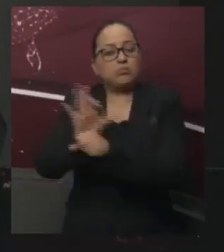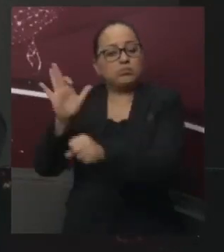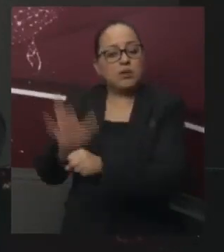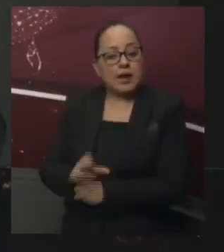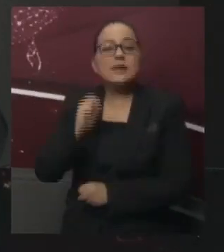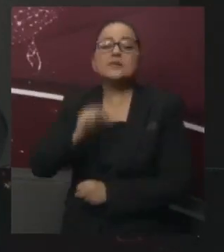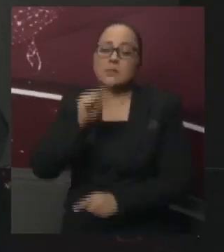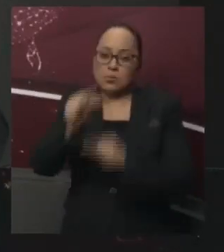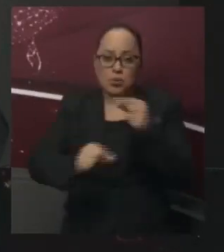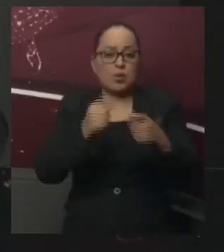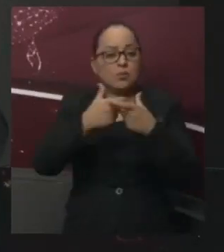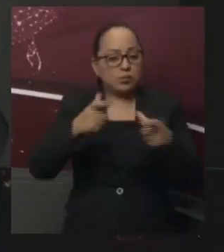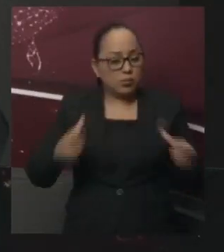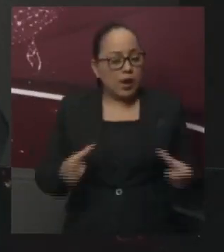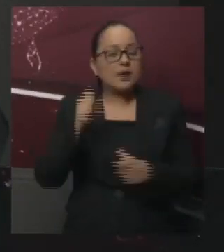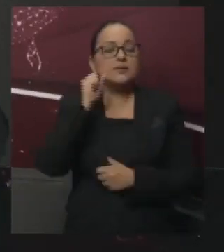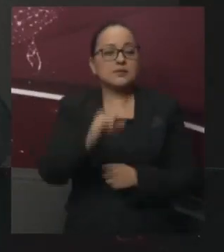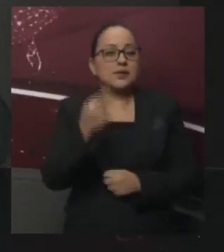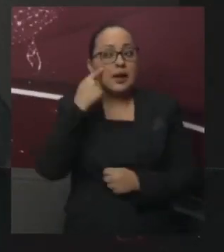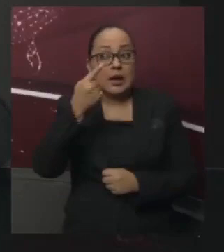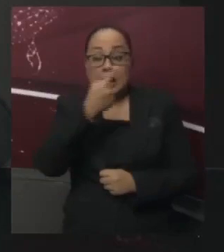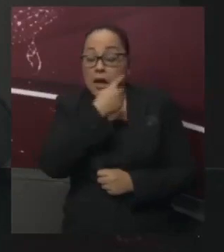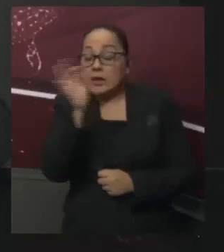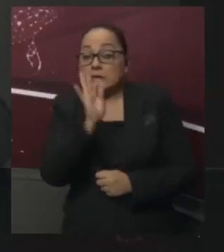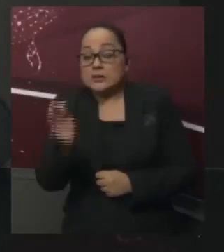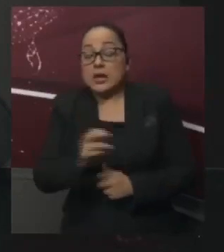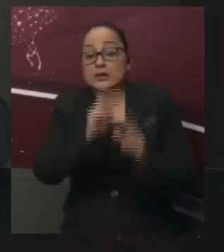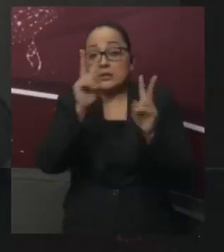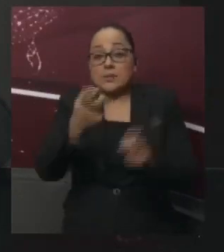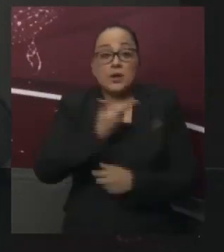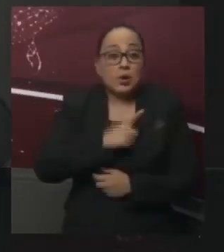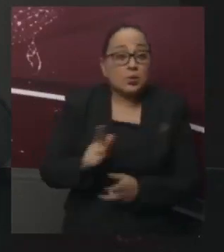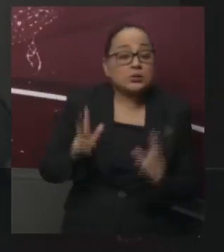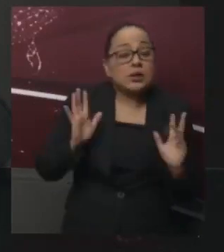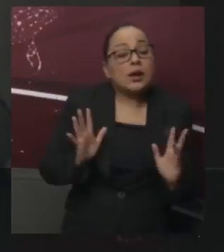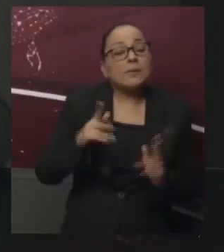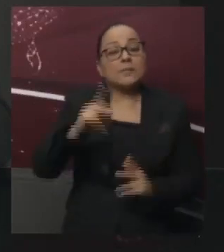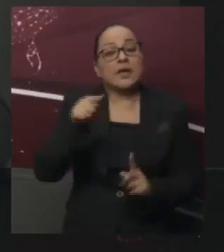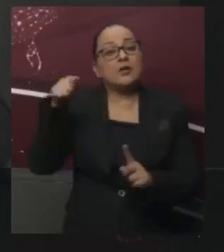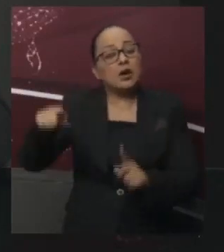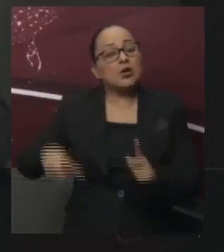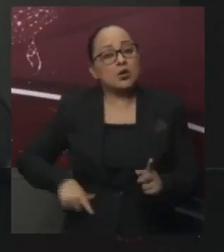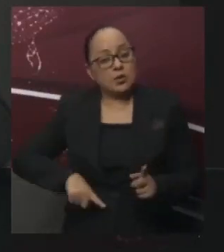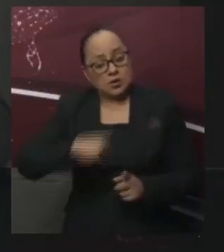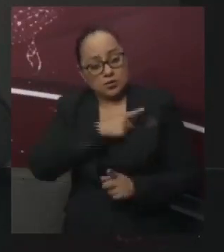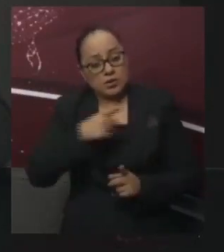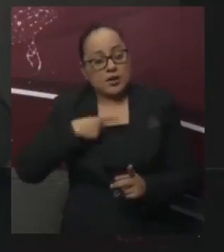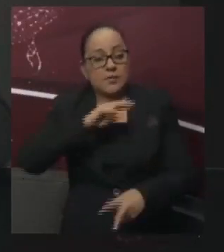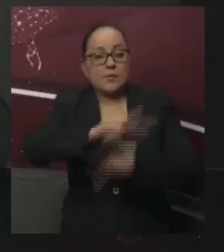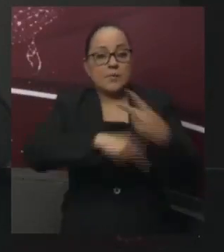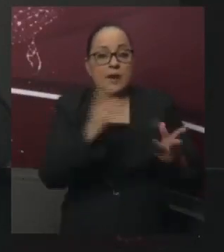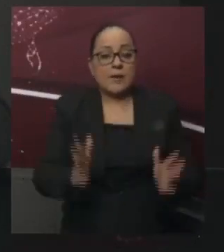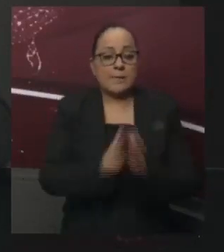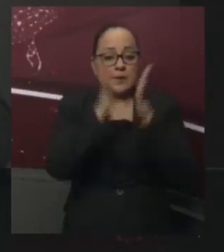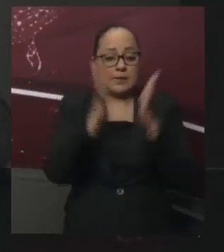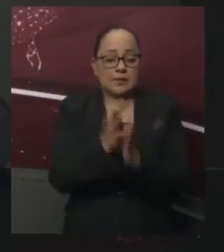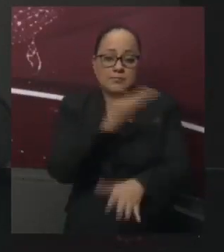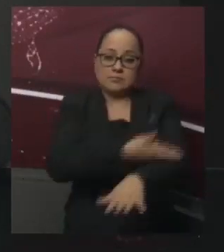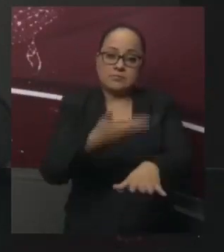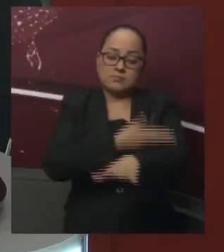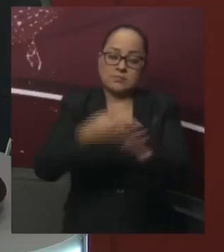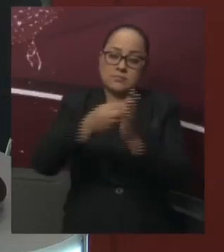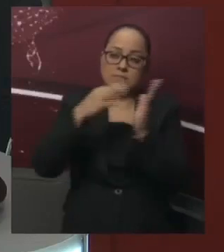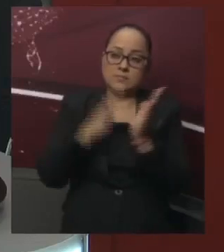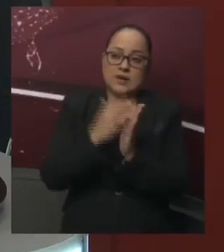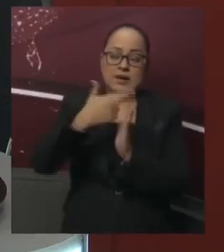o no, queramos hablar del tema o no. Y es necesario que el Estado entre y de nueva cuenta, te digo, regule este problema.